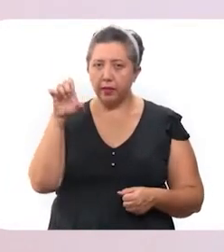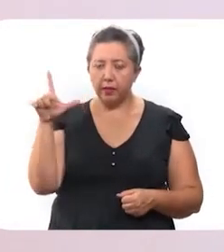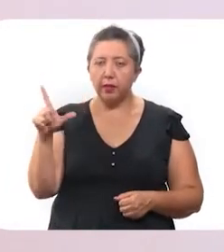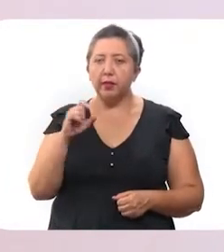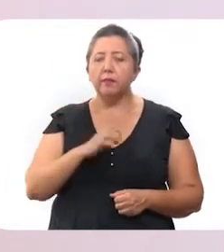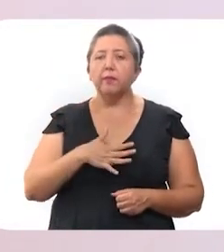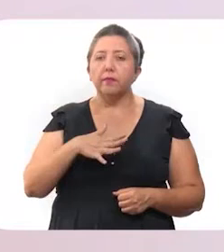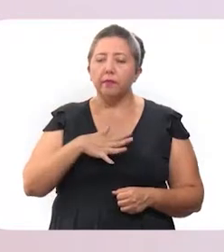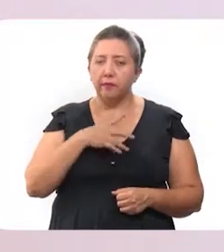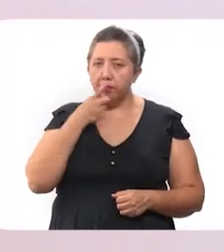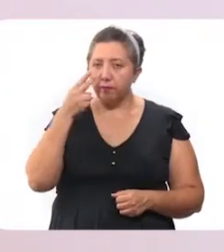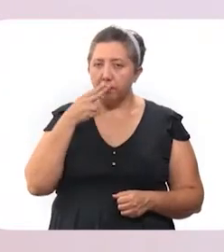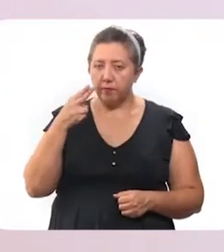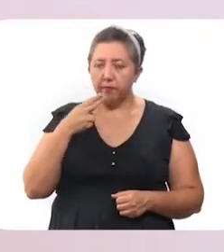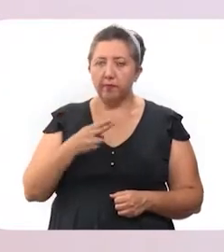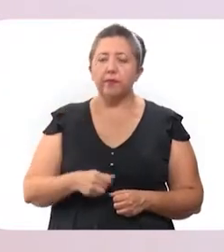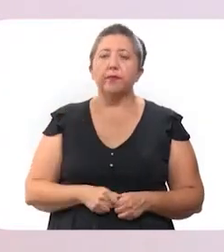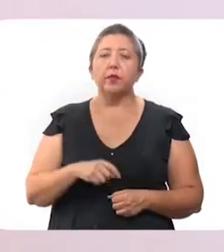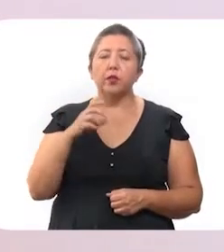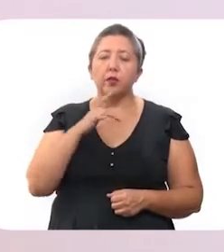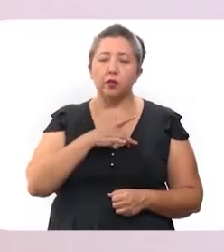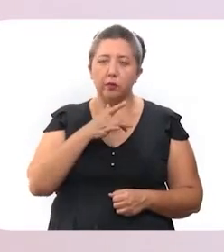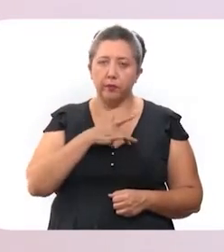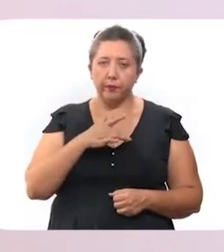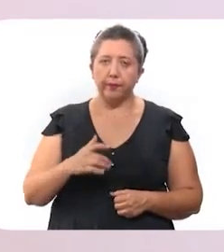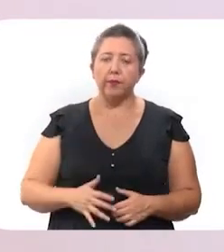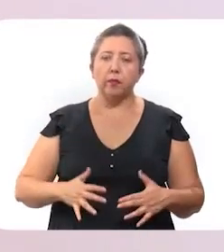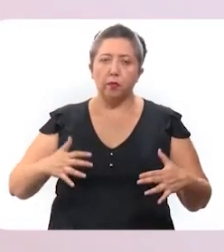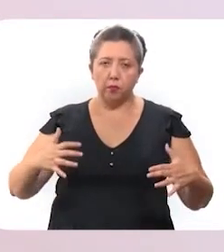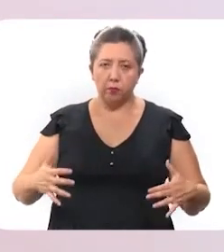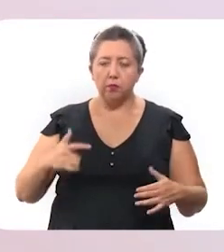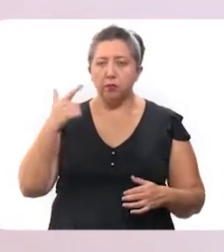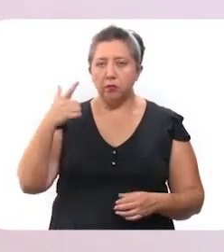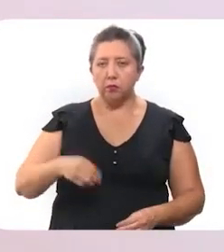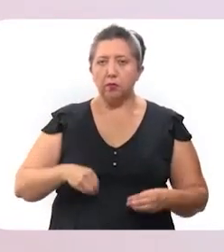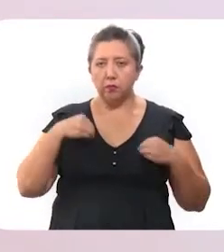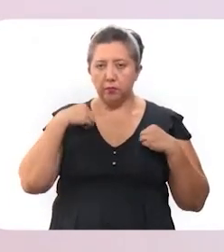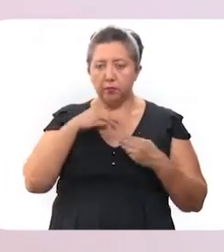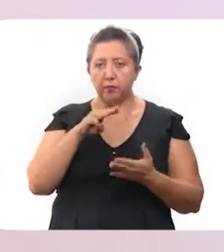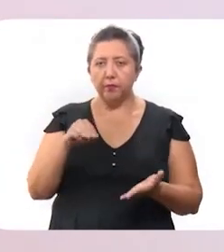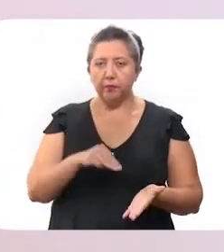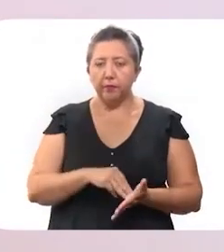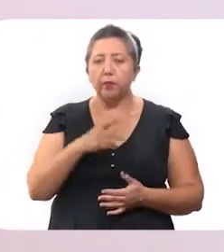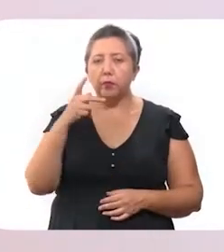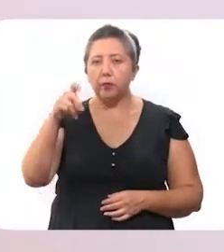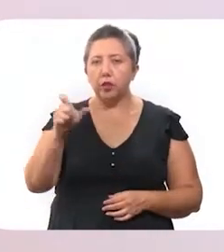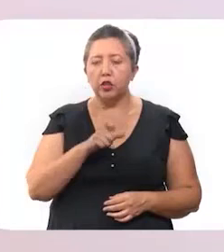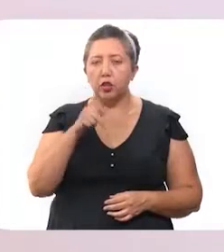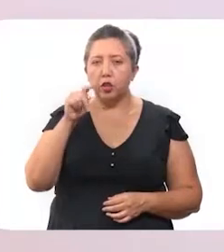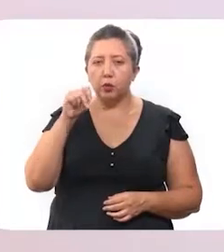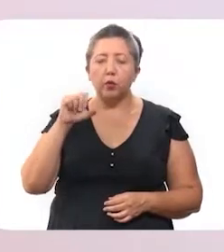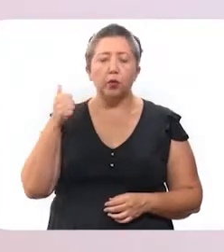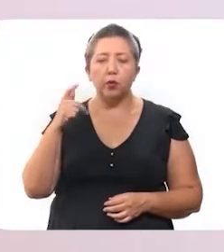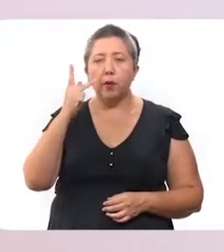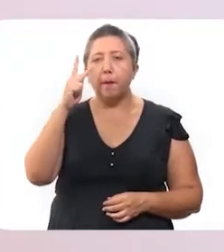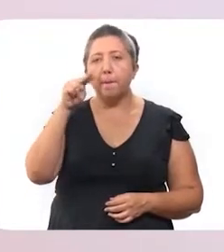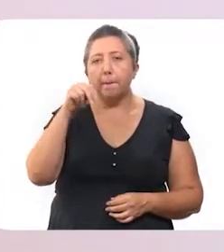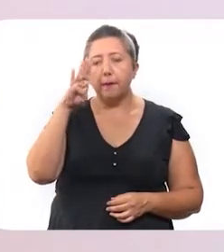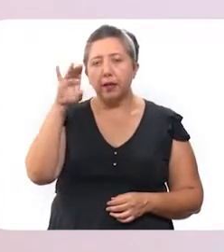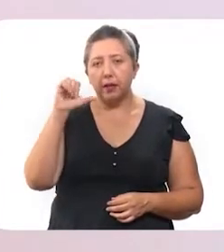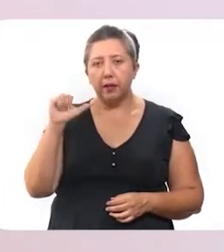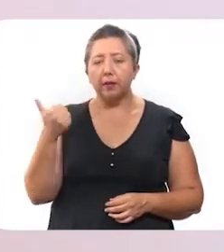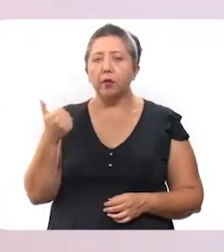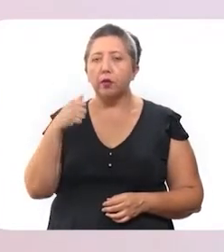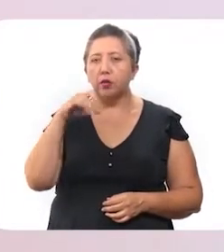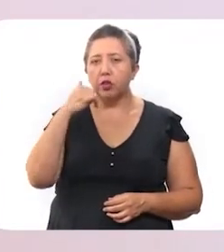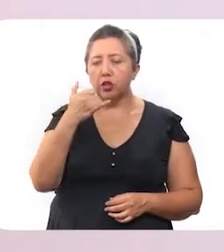crónica, EPOC, tabaquismo, cardiopatía y obesidad. 7 residían en Mérida, 1 en Maxcanú, 1 en Panabá, 1 en